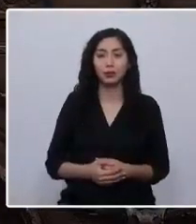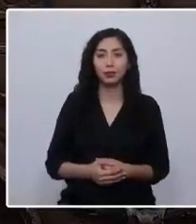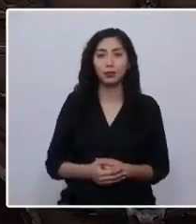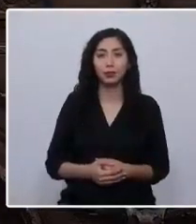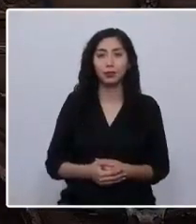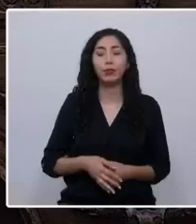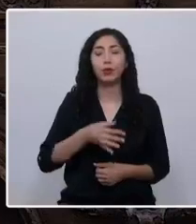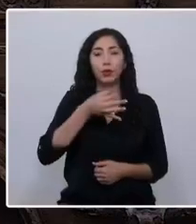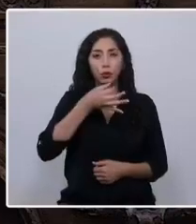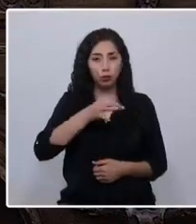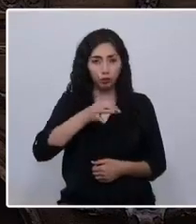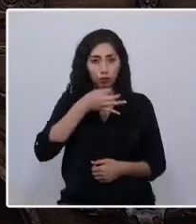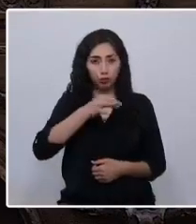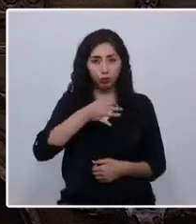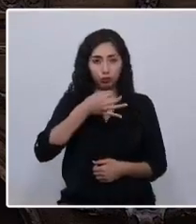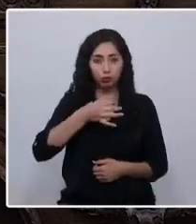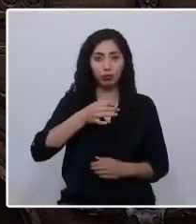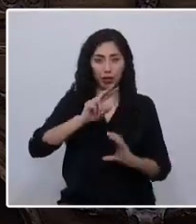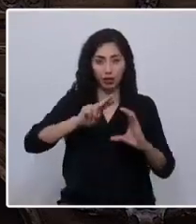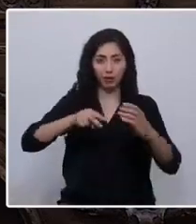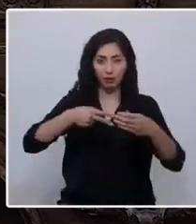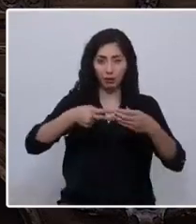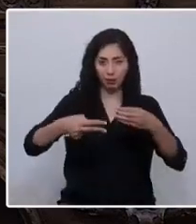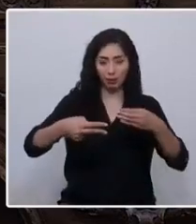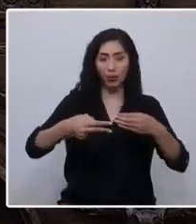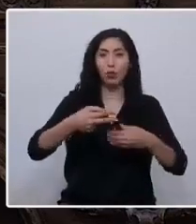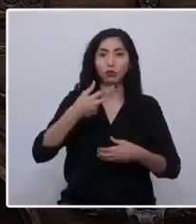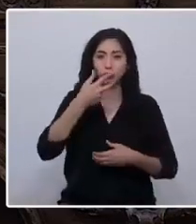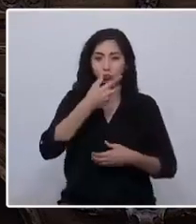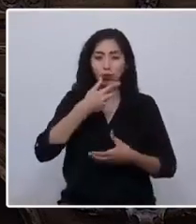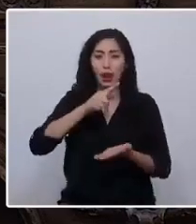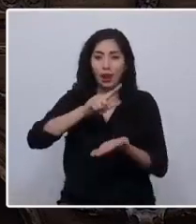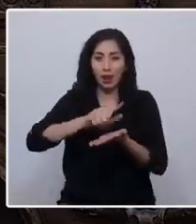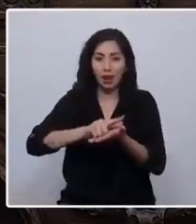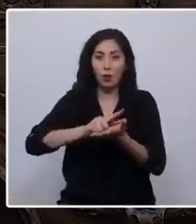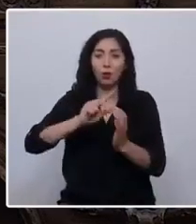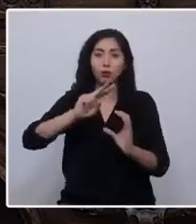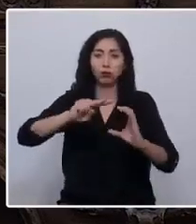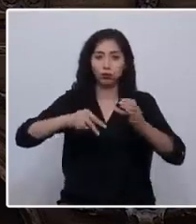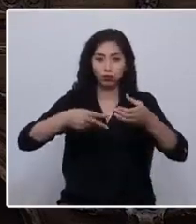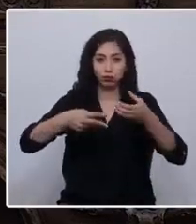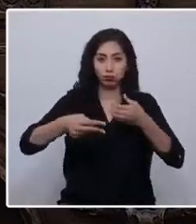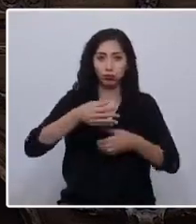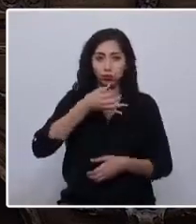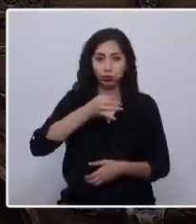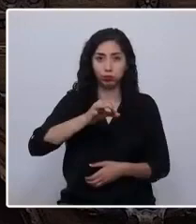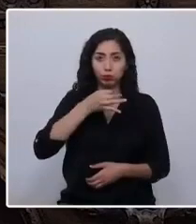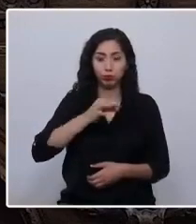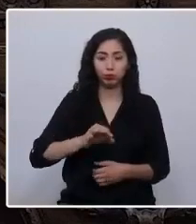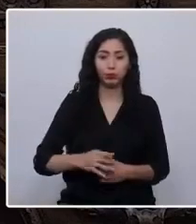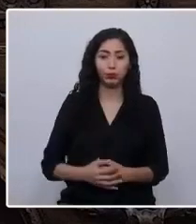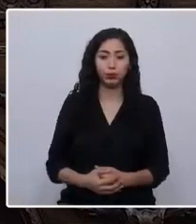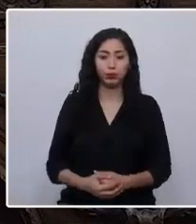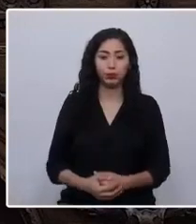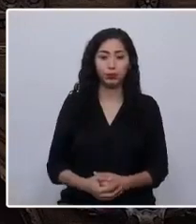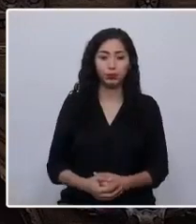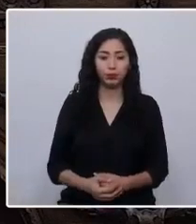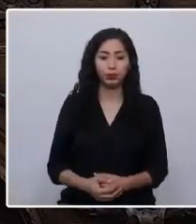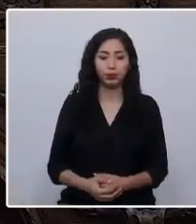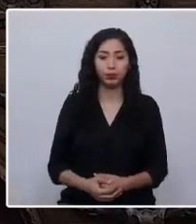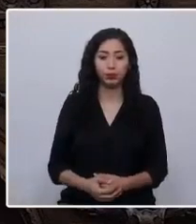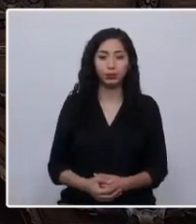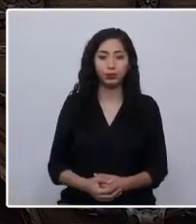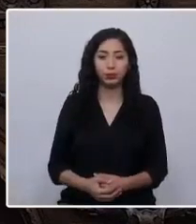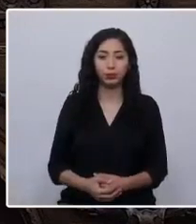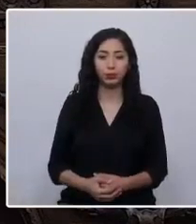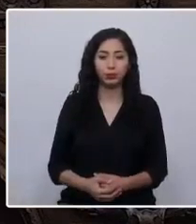Pachirukamu. Tainca y alta impu mapuche, tainca y alta imapu, tain lawen, tain ko, tain menoko, tain